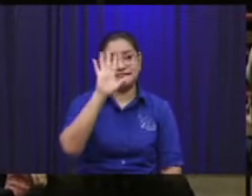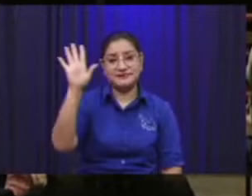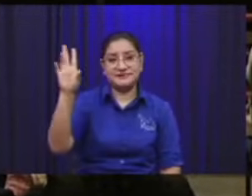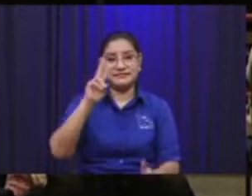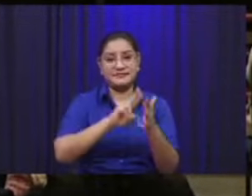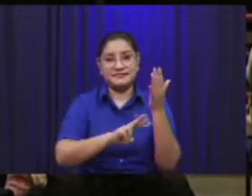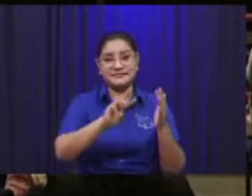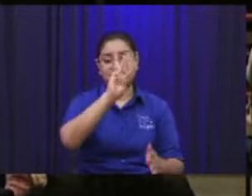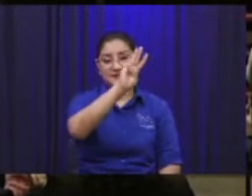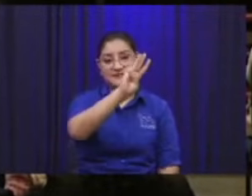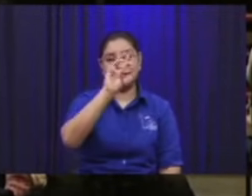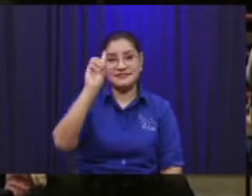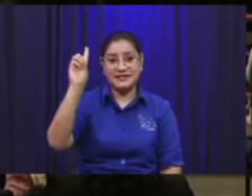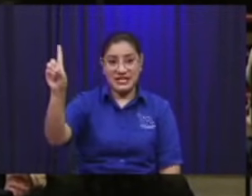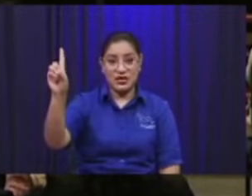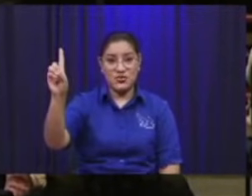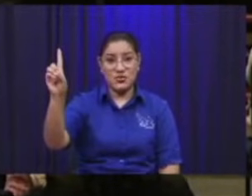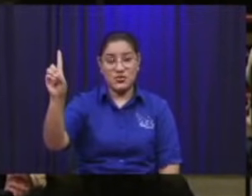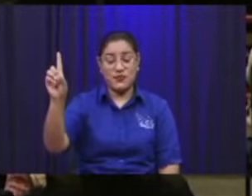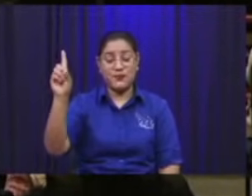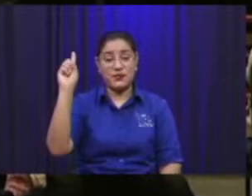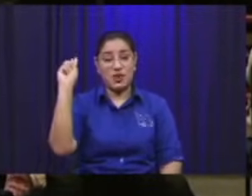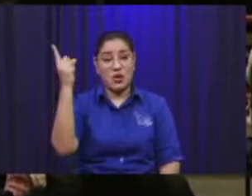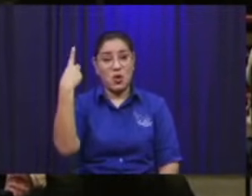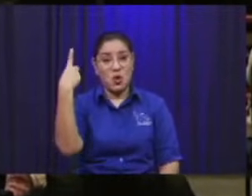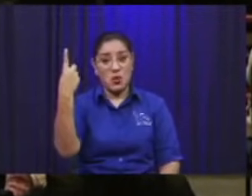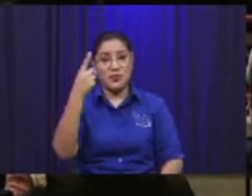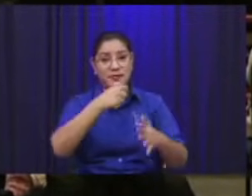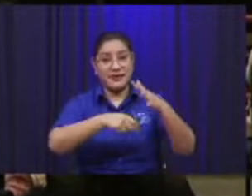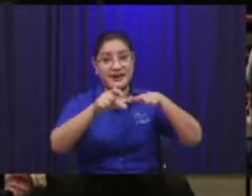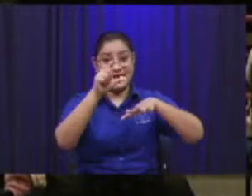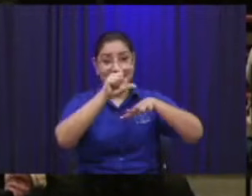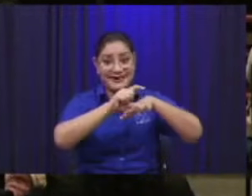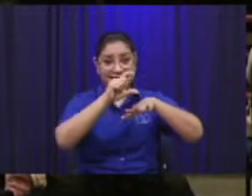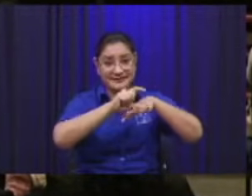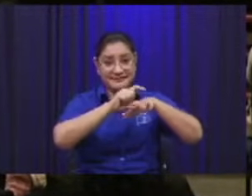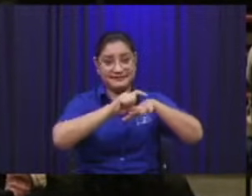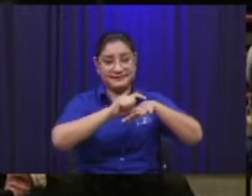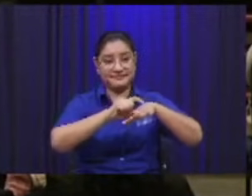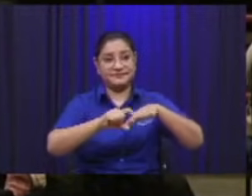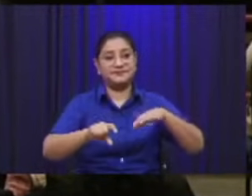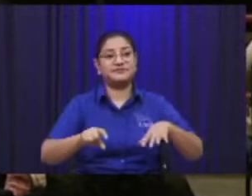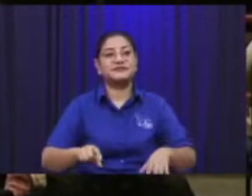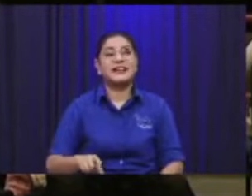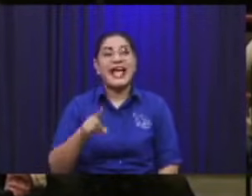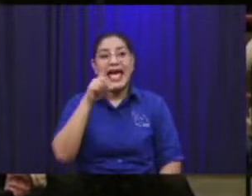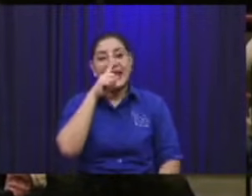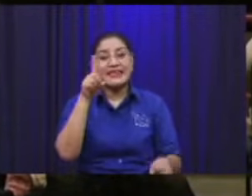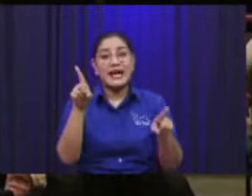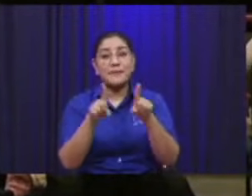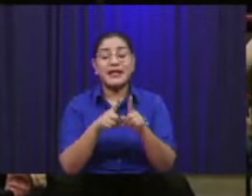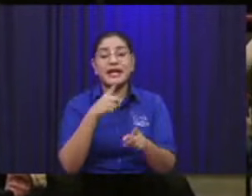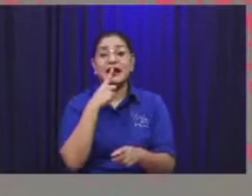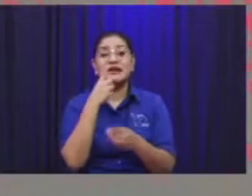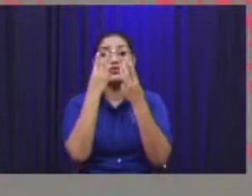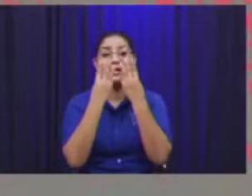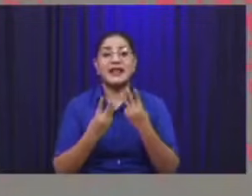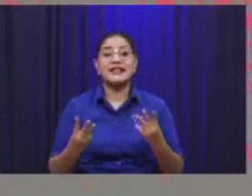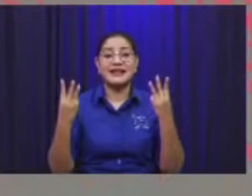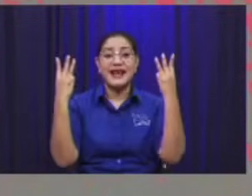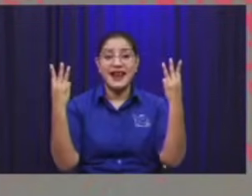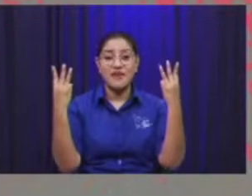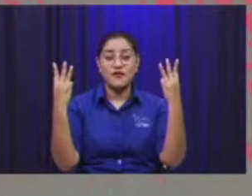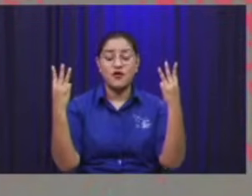tierra anillo de compromiso y anillo de sellar ahora mire esto harás además un candelabro de oro